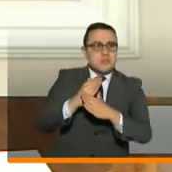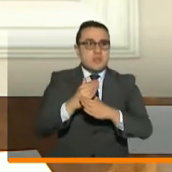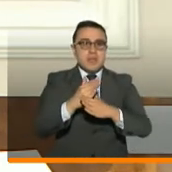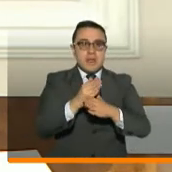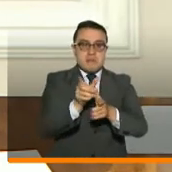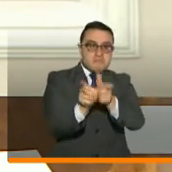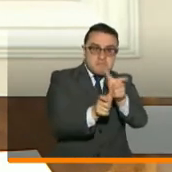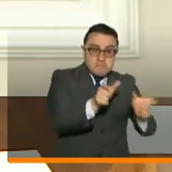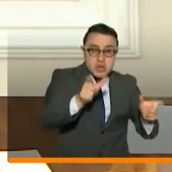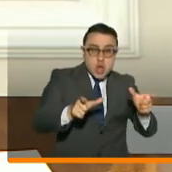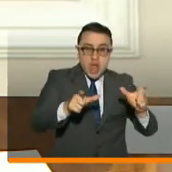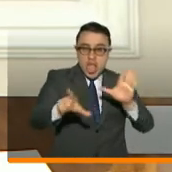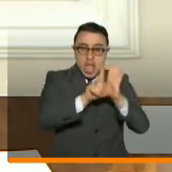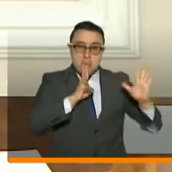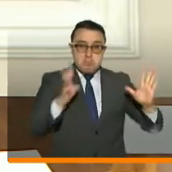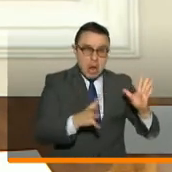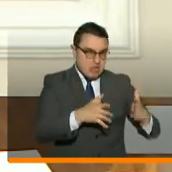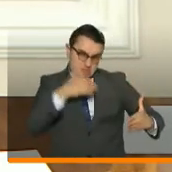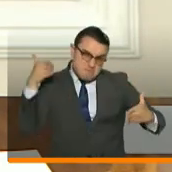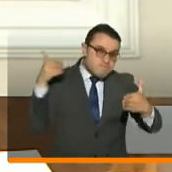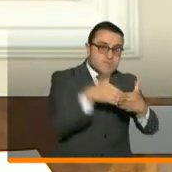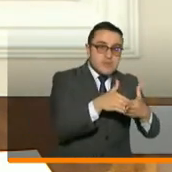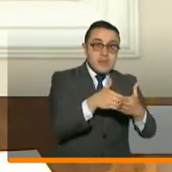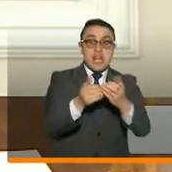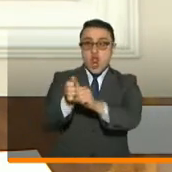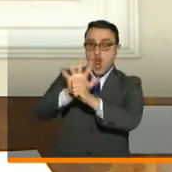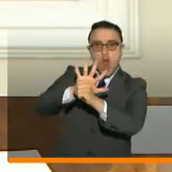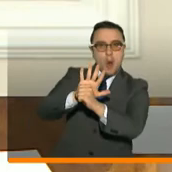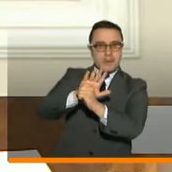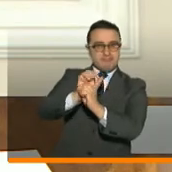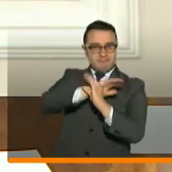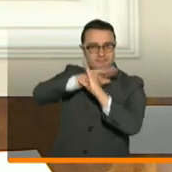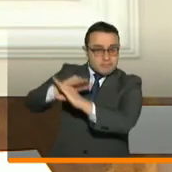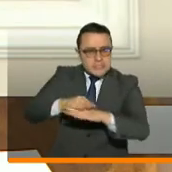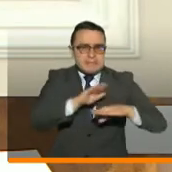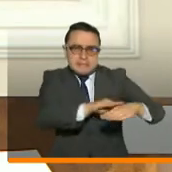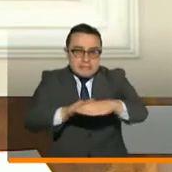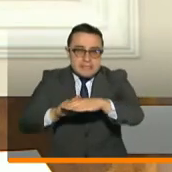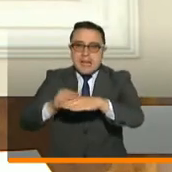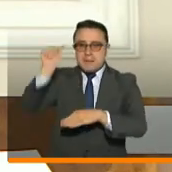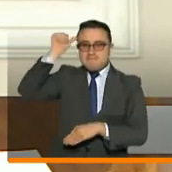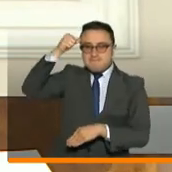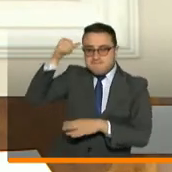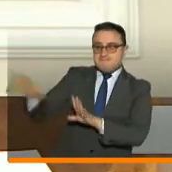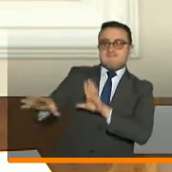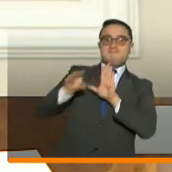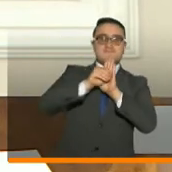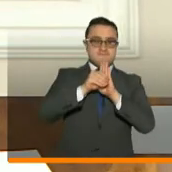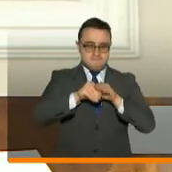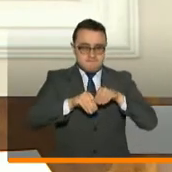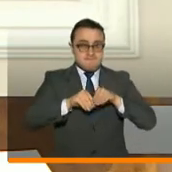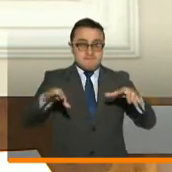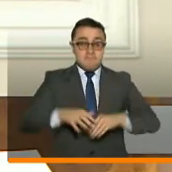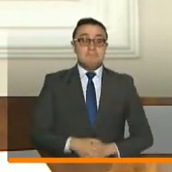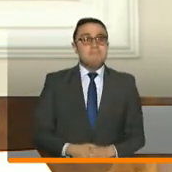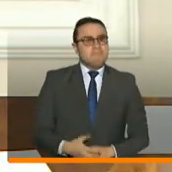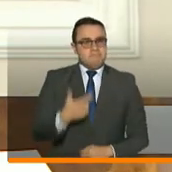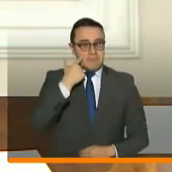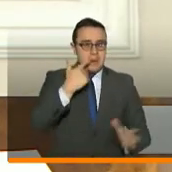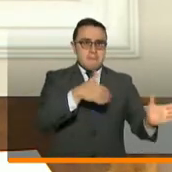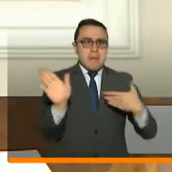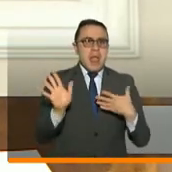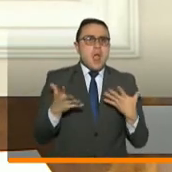hacer pedagogía frente al cob y 19 así que viceministro jairo garcía hablemos de cómo está previsto este plan el